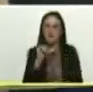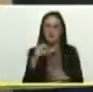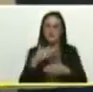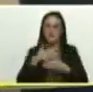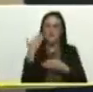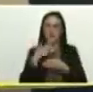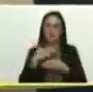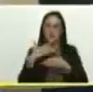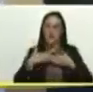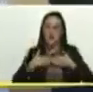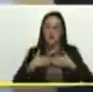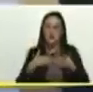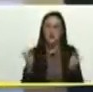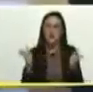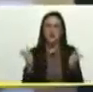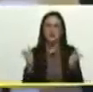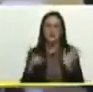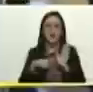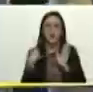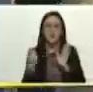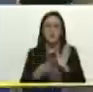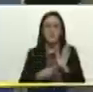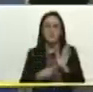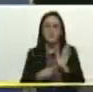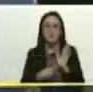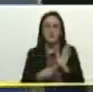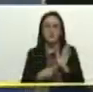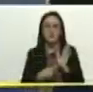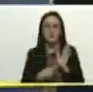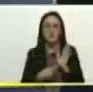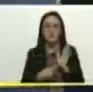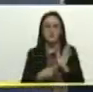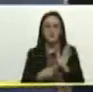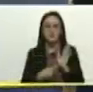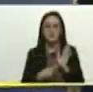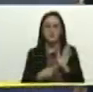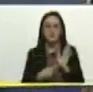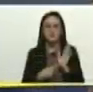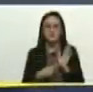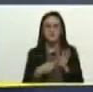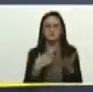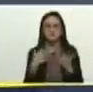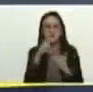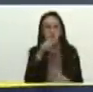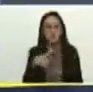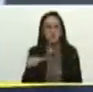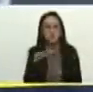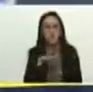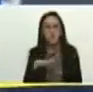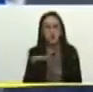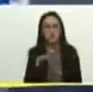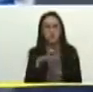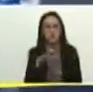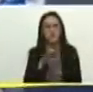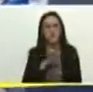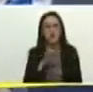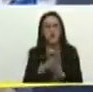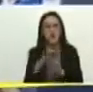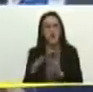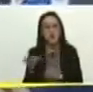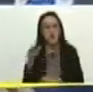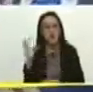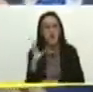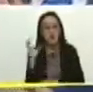fronteras abiertas de par en par y circulando nuestros pueblos del lado de Colombia, del lado